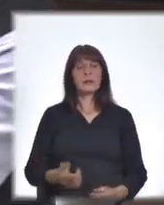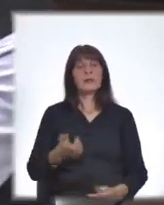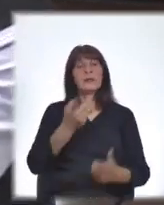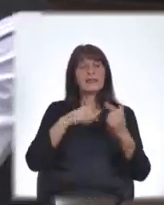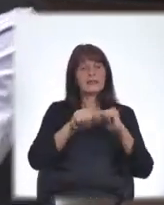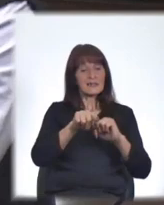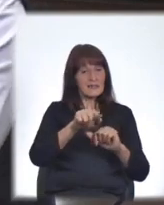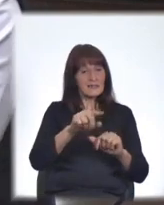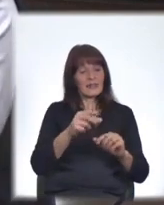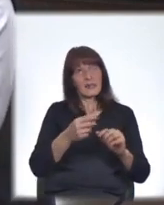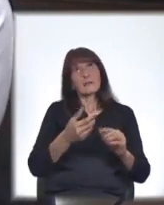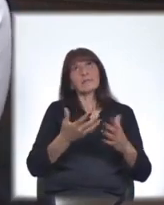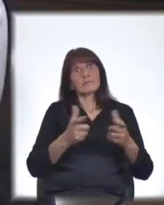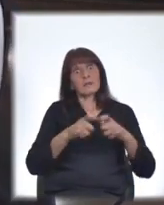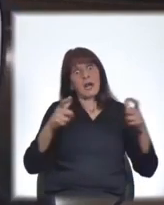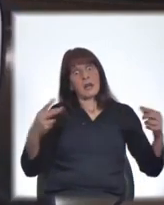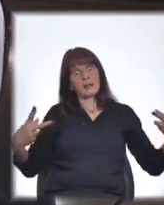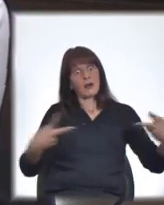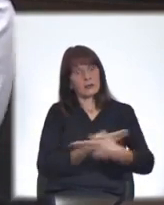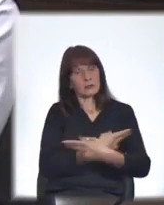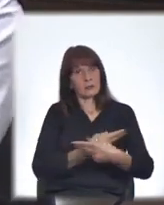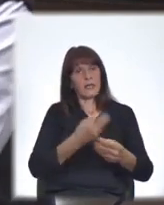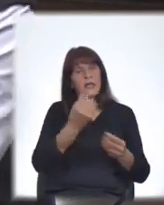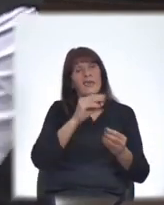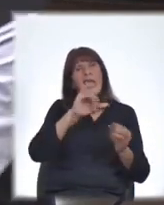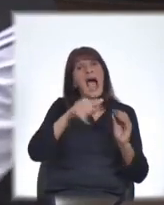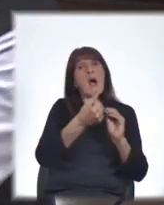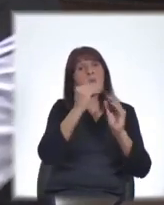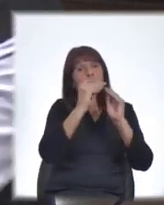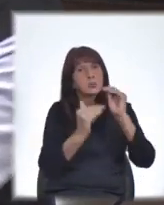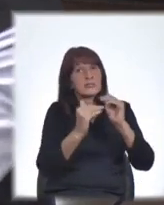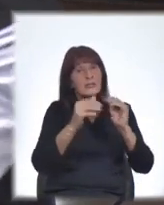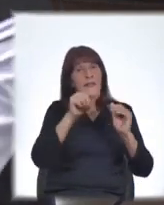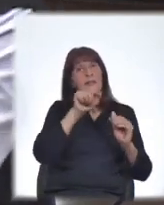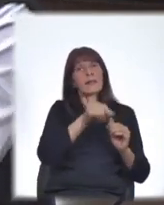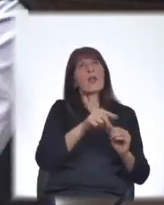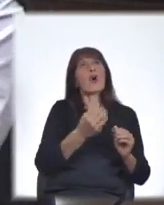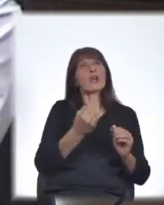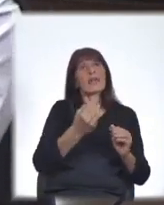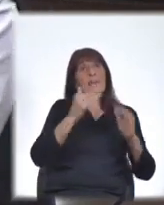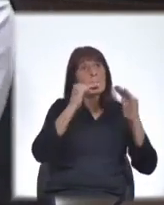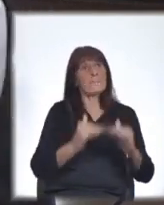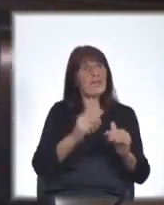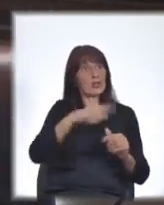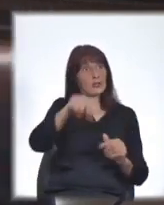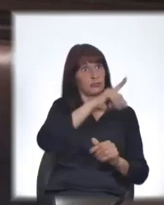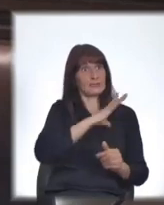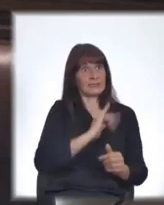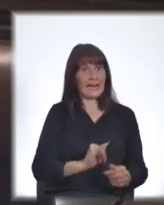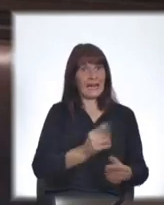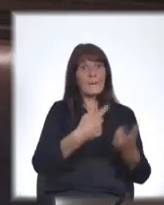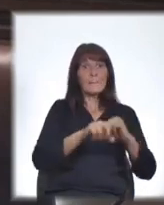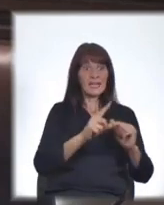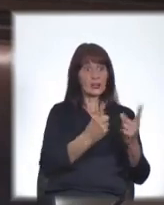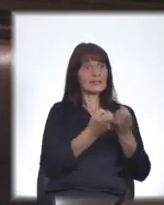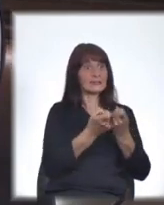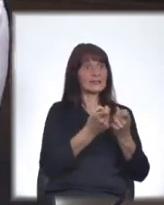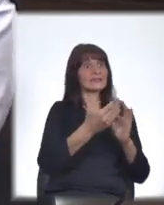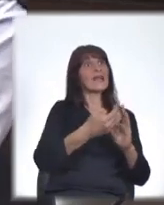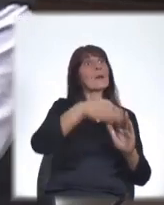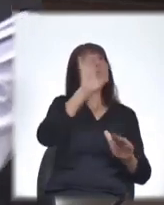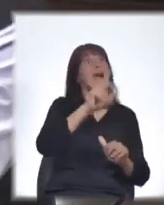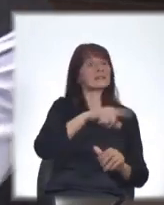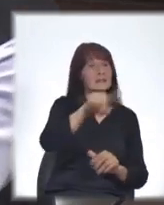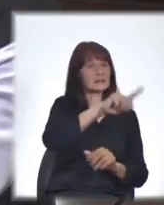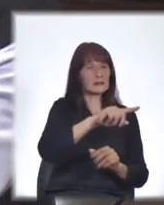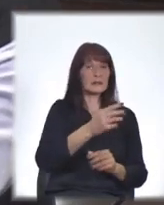recorte presupuestal y ajuste que va a caer sobre los que menos tienen y más necesitan, se trata